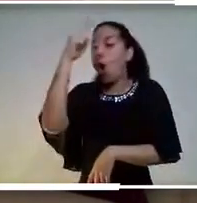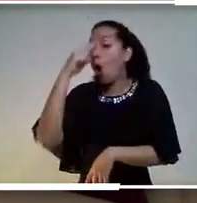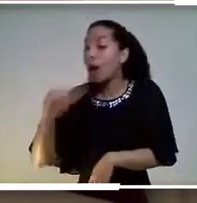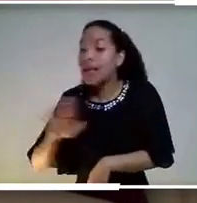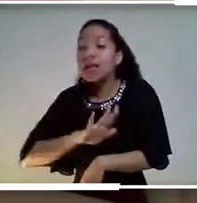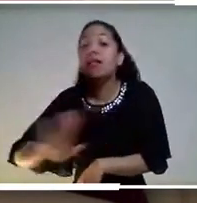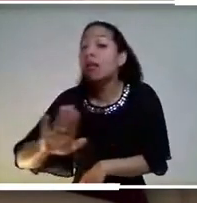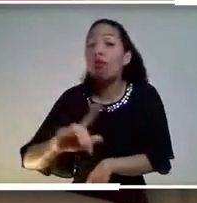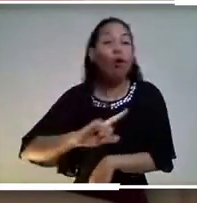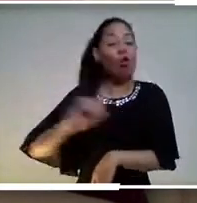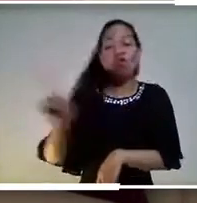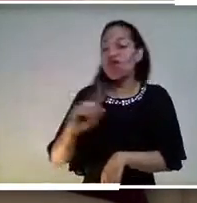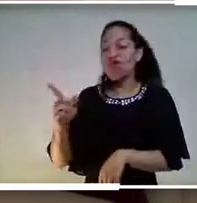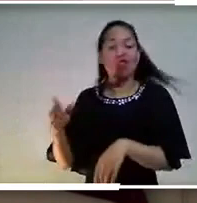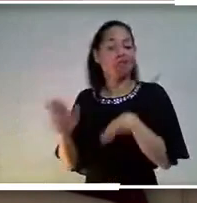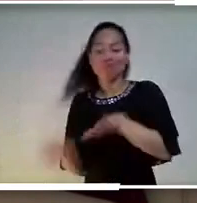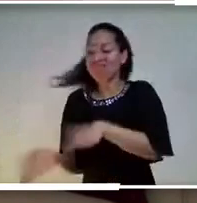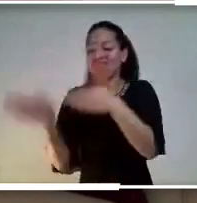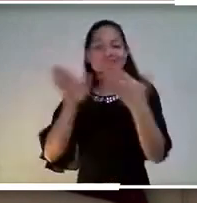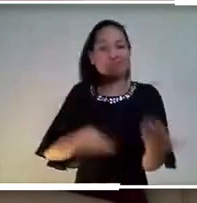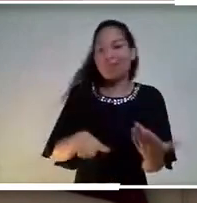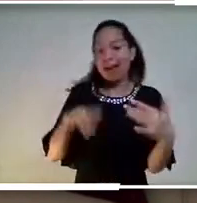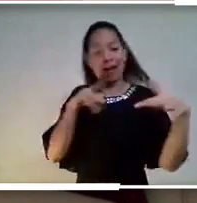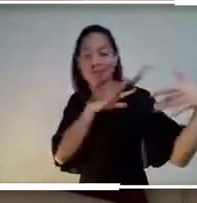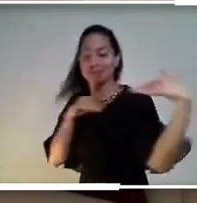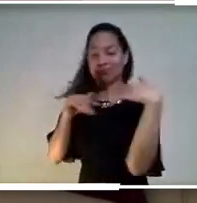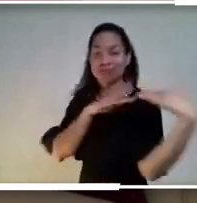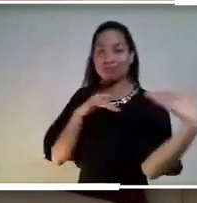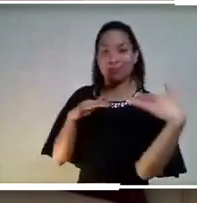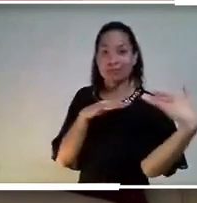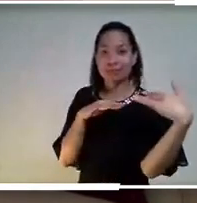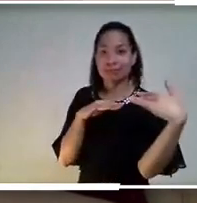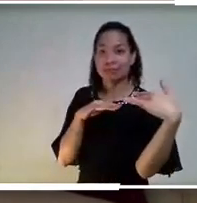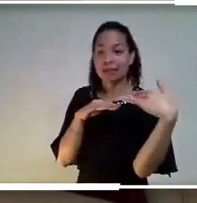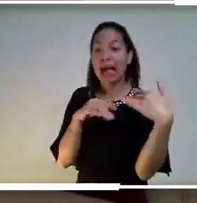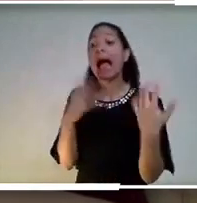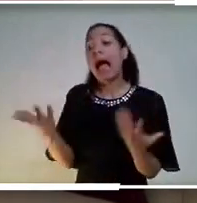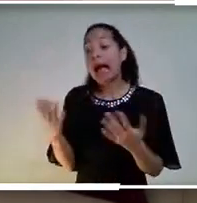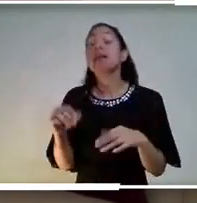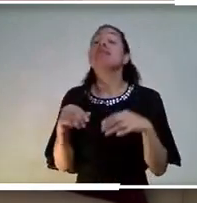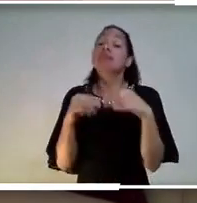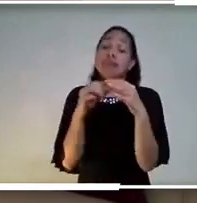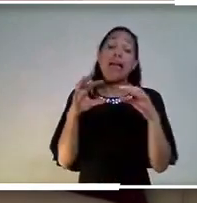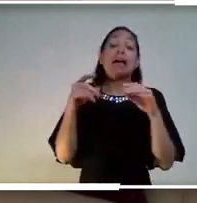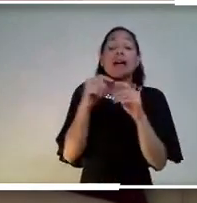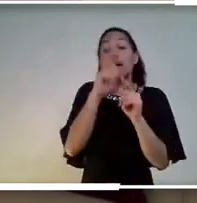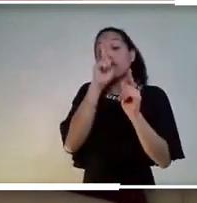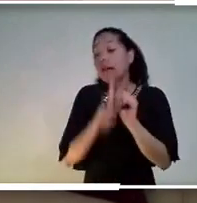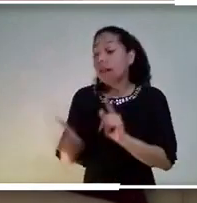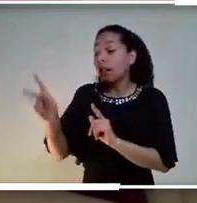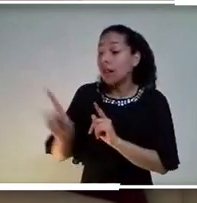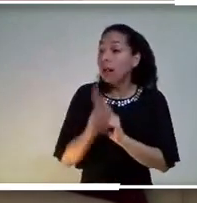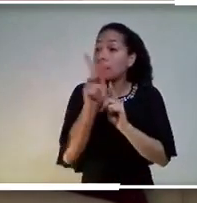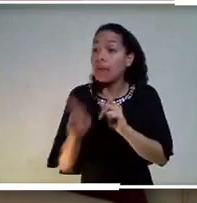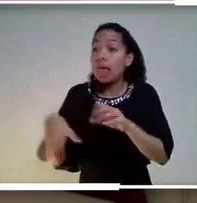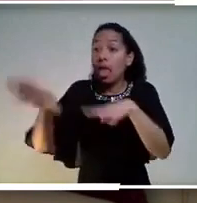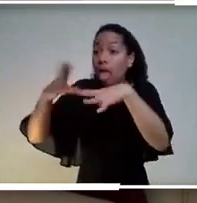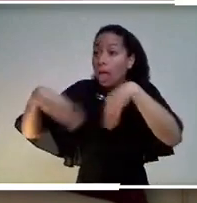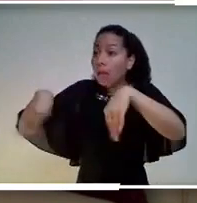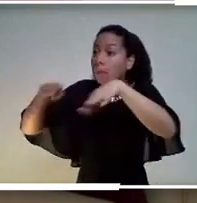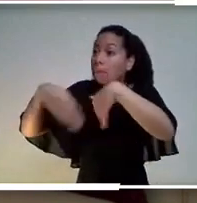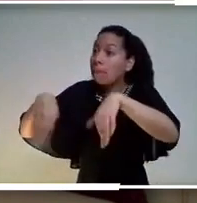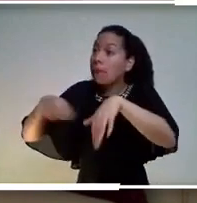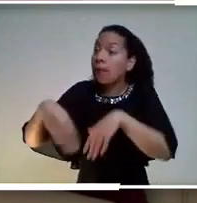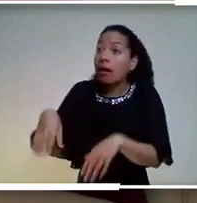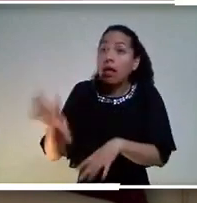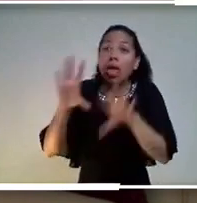combate pero se había separado de su unidad por algún tiempo había quedado perdido en la selva lo dieron por